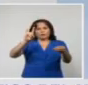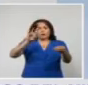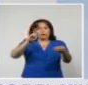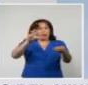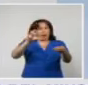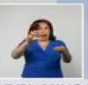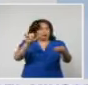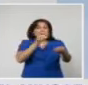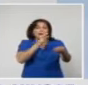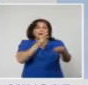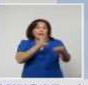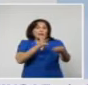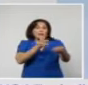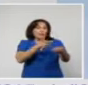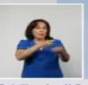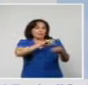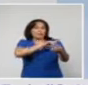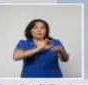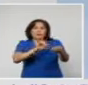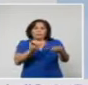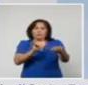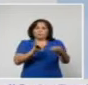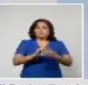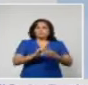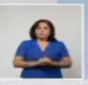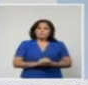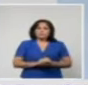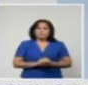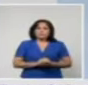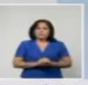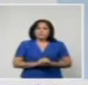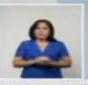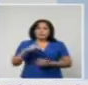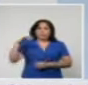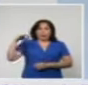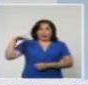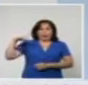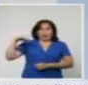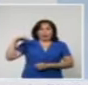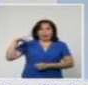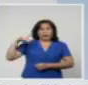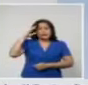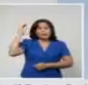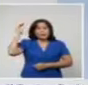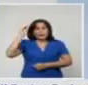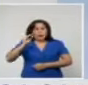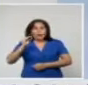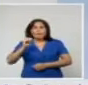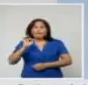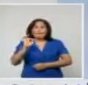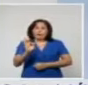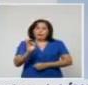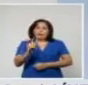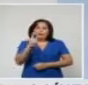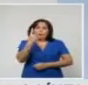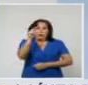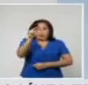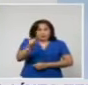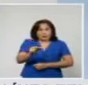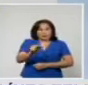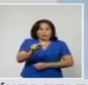a la de días anteriores. En el caso de Pinar del Río, que como conocemos, se diagnosticó un